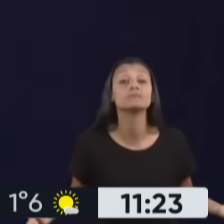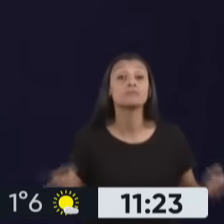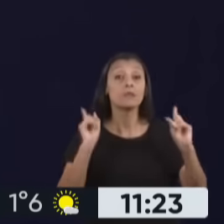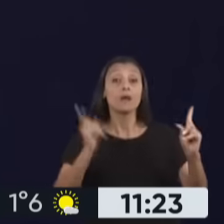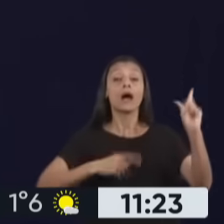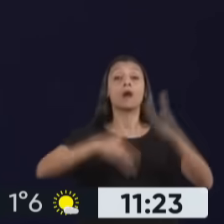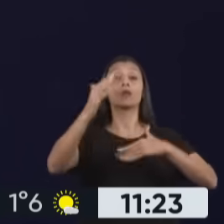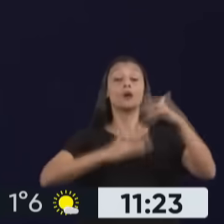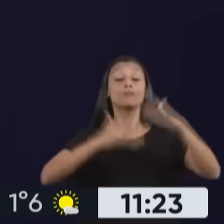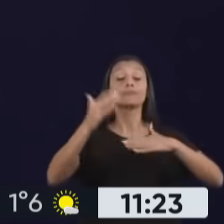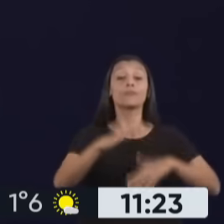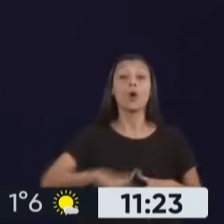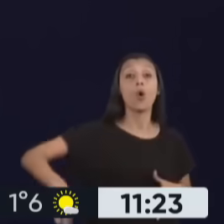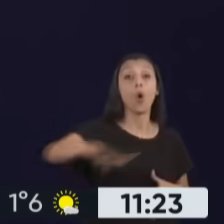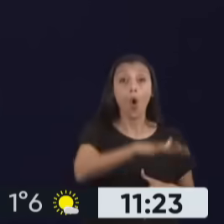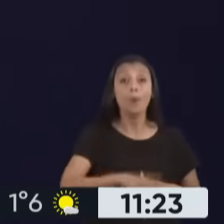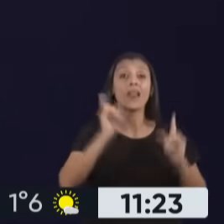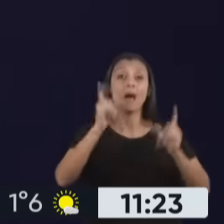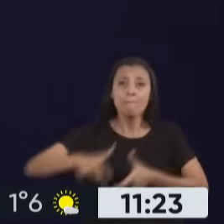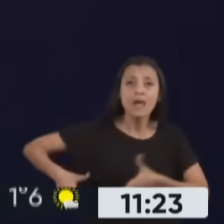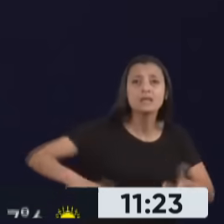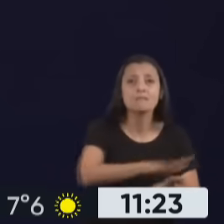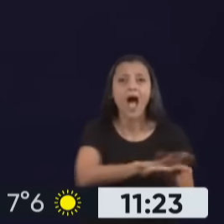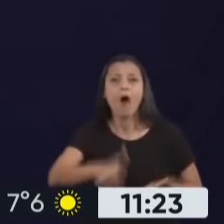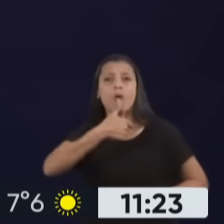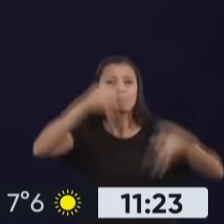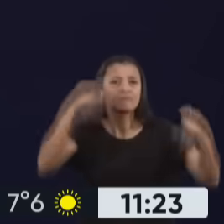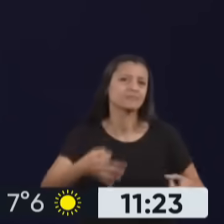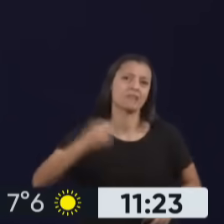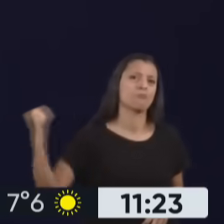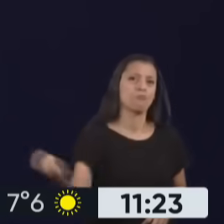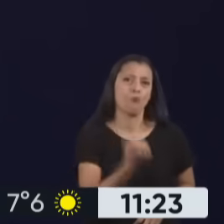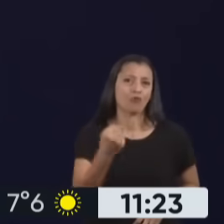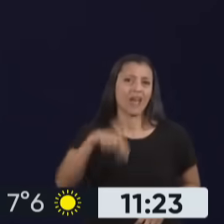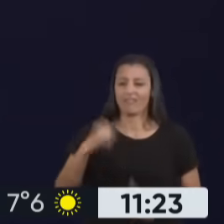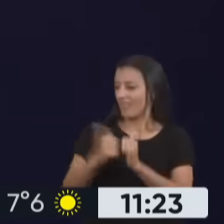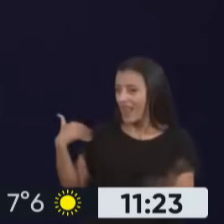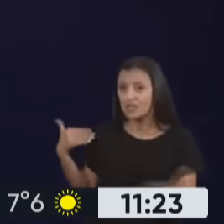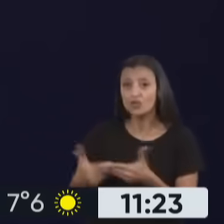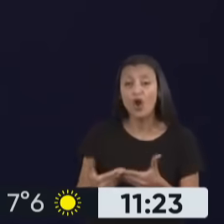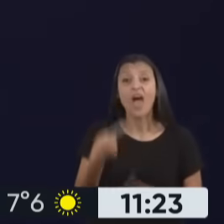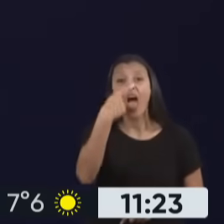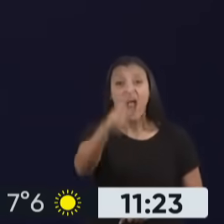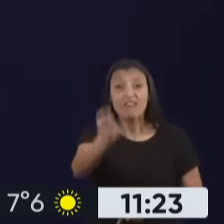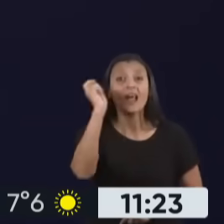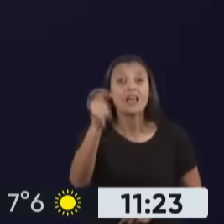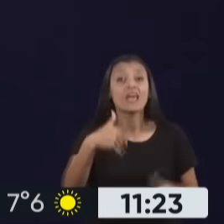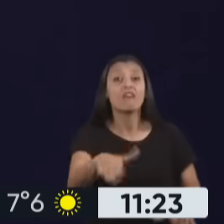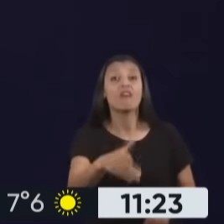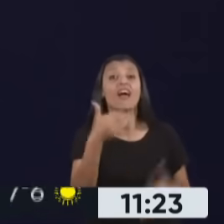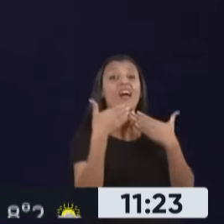sistema Riachuelo, una de las obras de saneamiento más importantes de la historia argentina, la terminó finalmente este